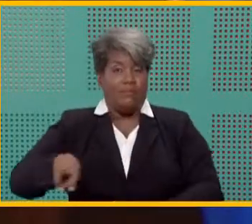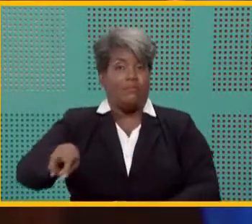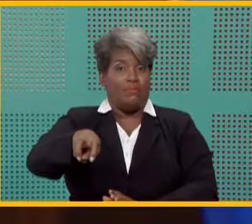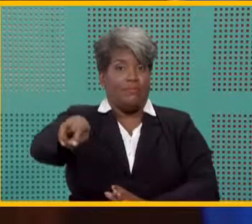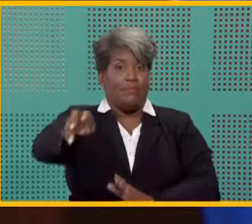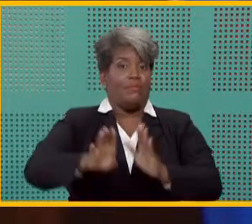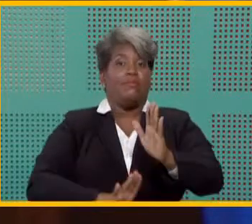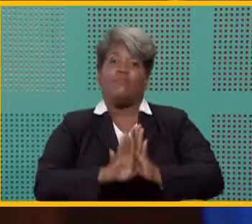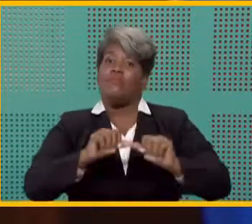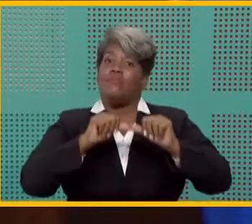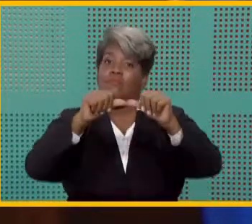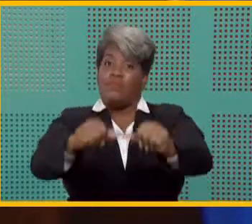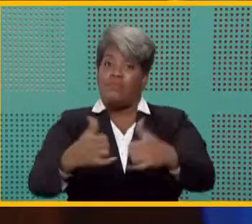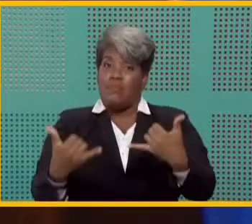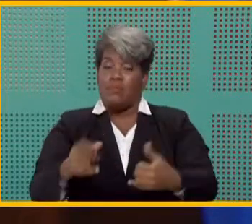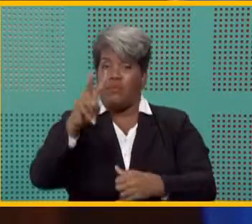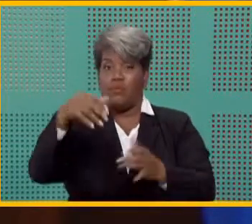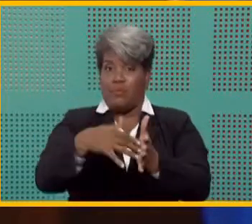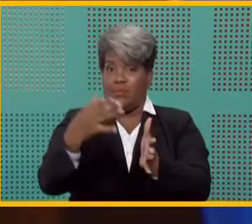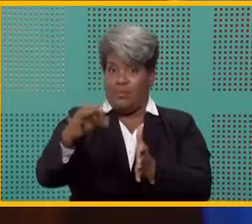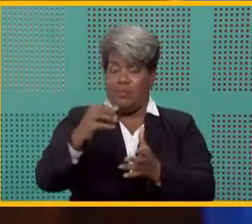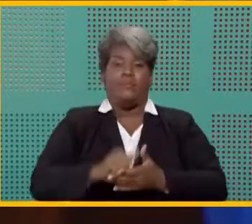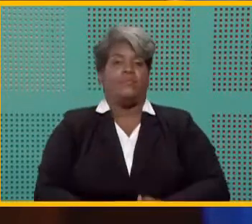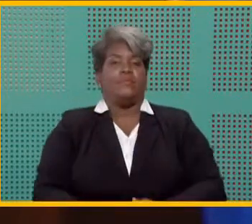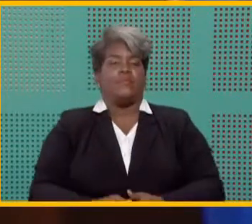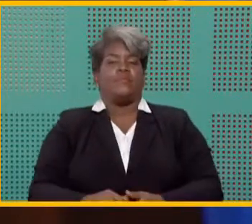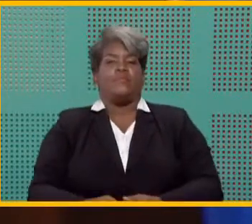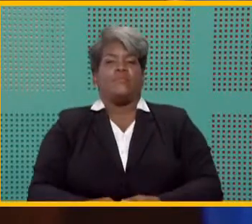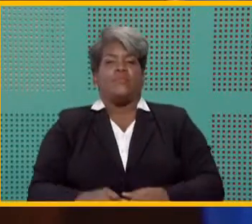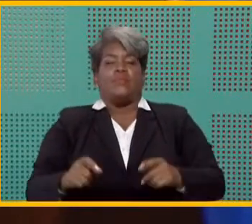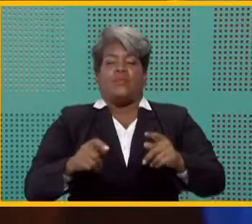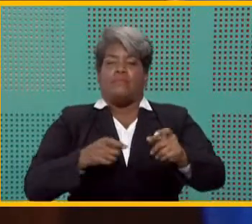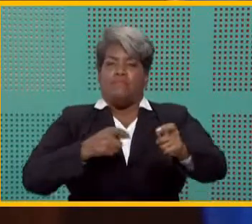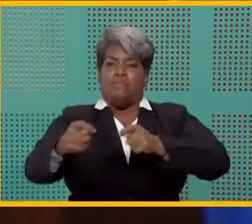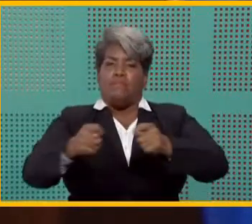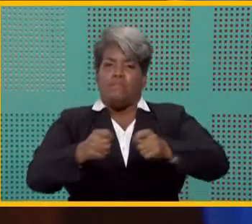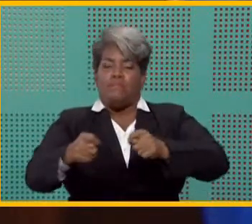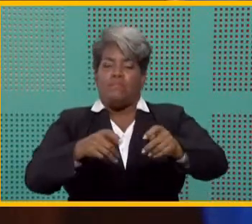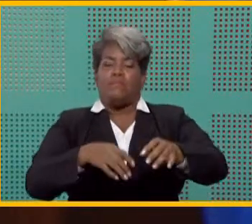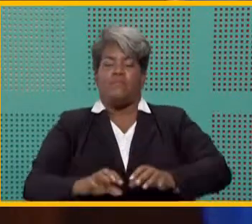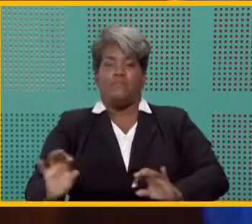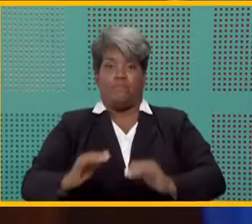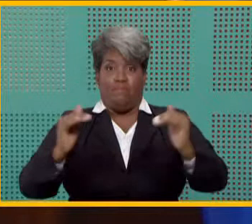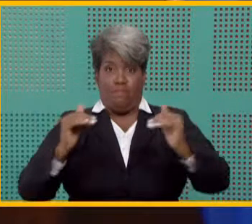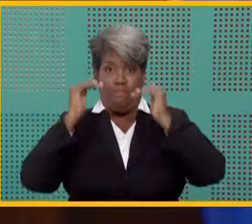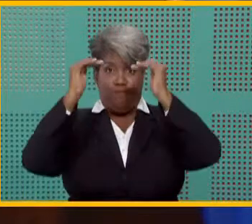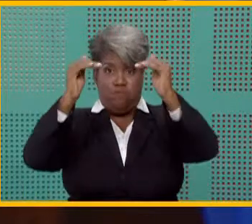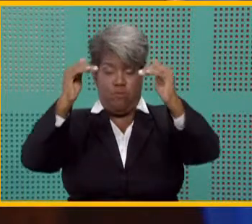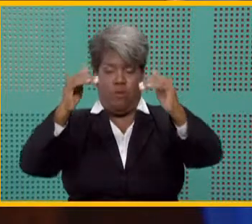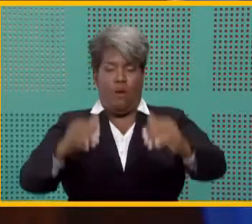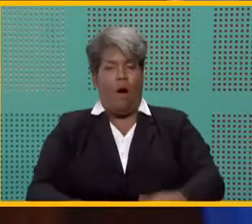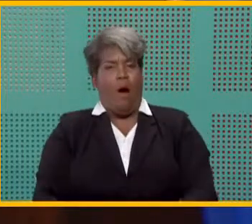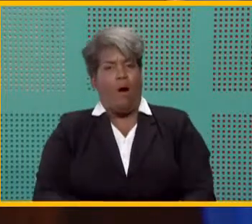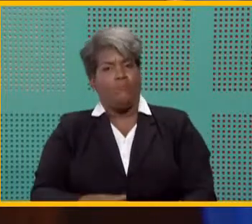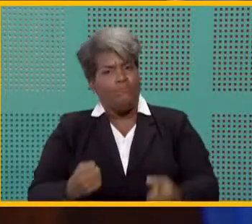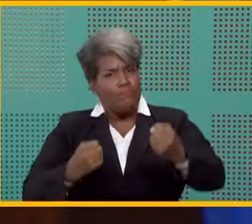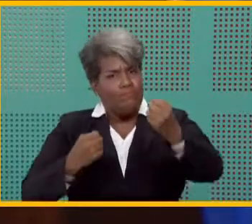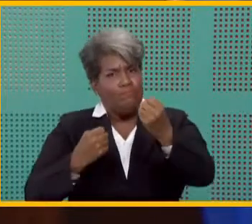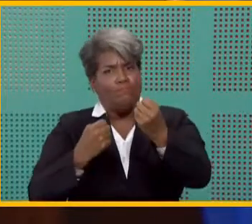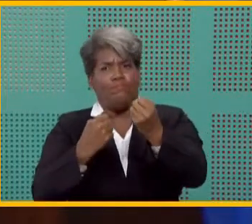turístico este año ha sido la sentencia de la Suprema Corte de Justicia, que falló definitivamente